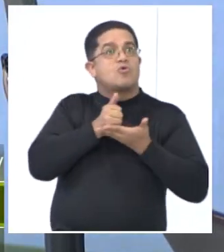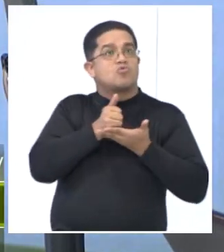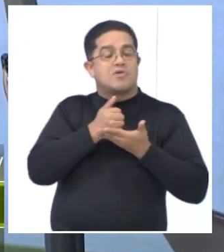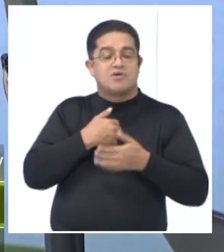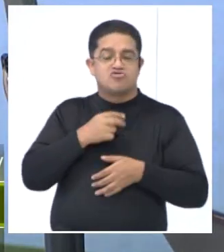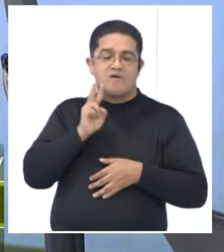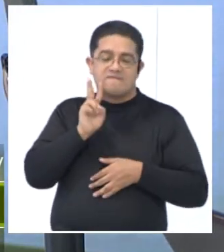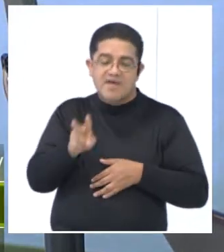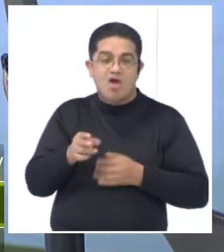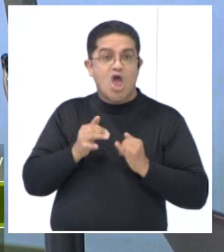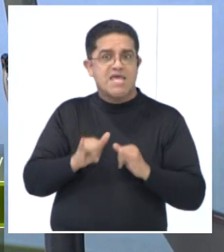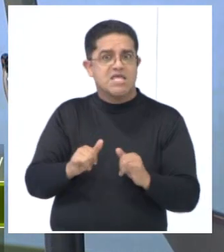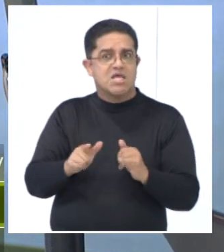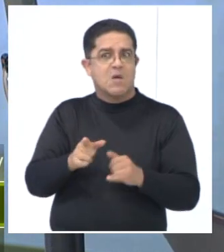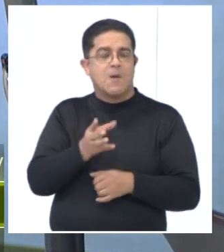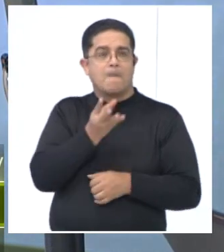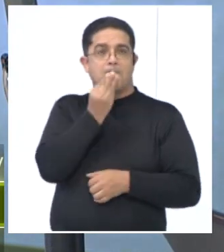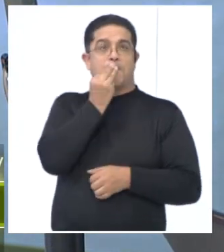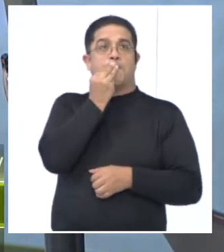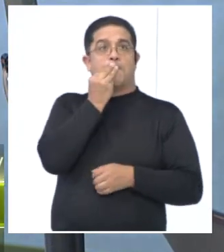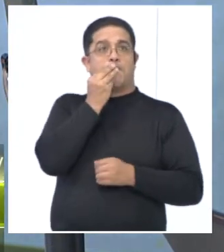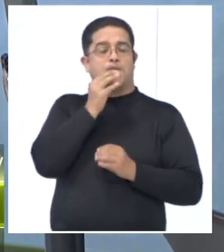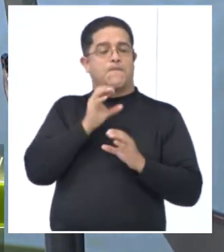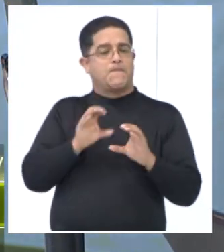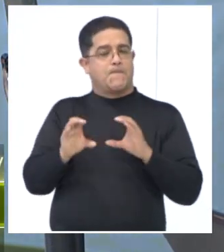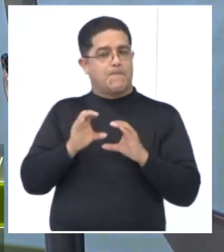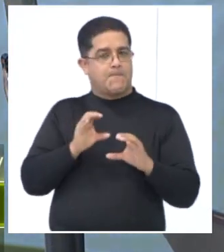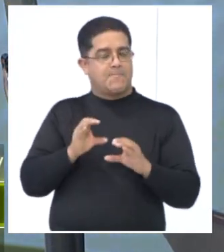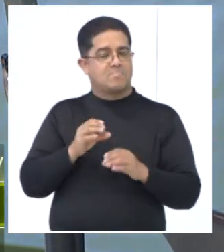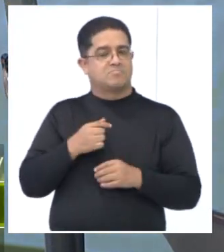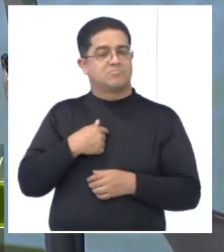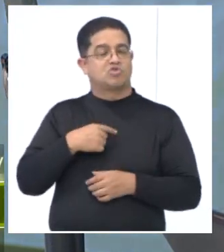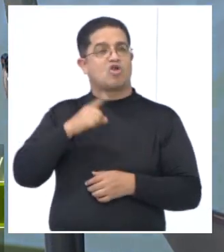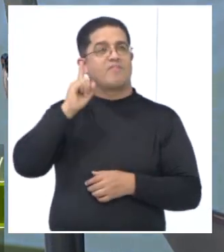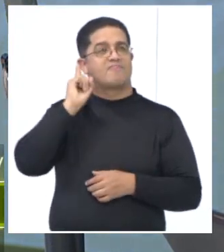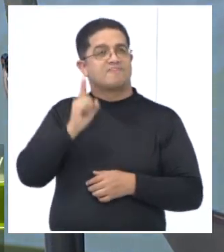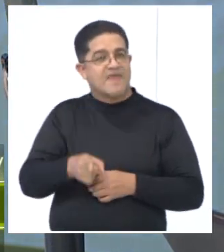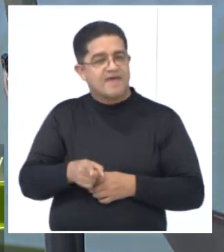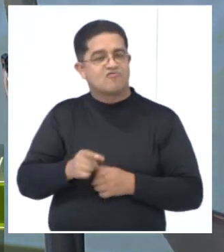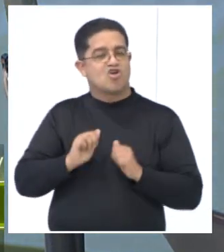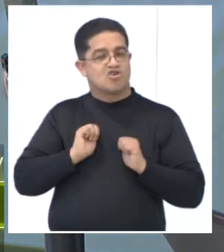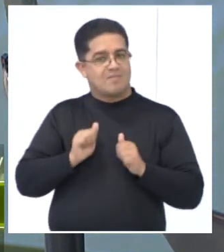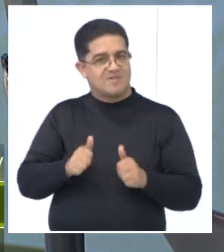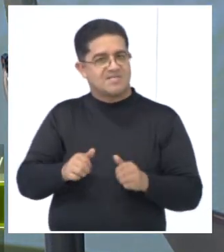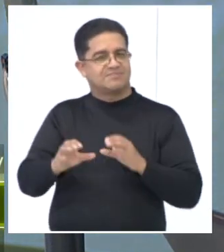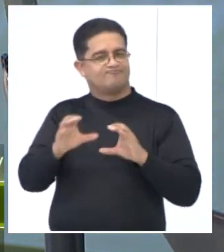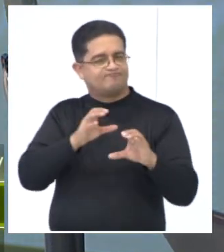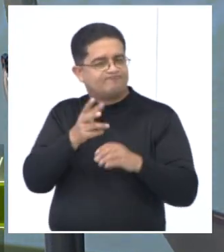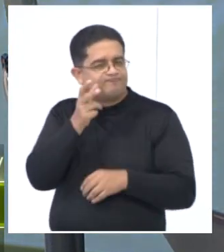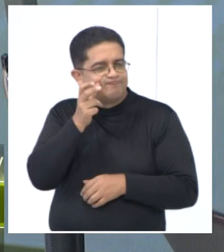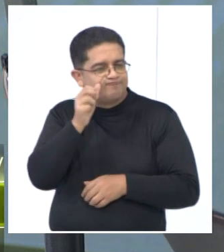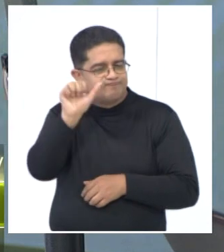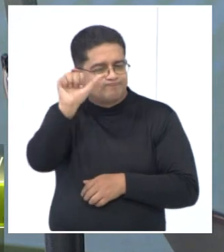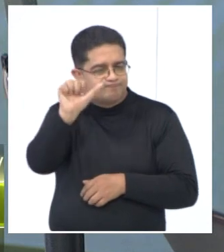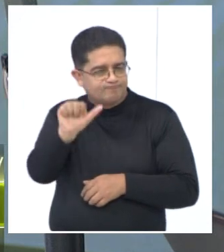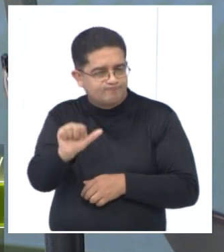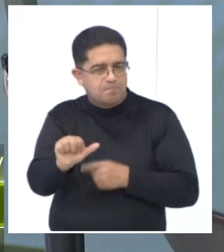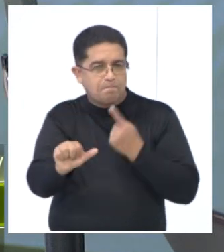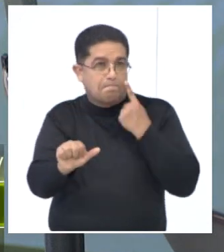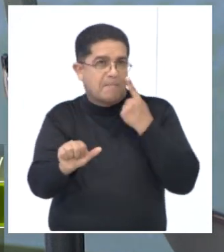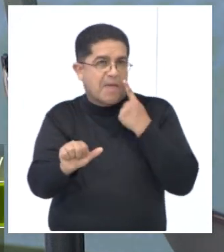se está comunicando, entonces yo tengo que ampliar la comunicación y la escucha, ver quizás esas pequeñas